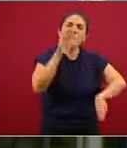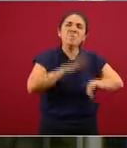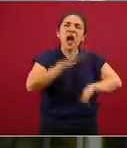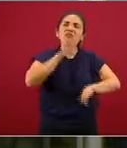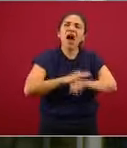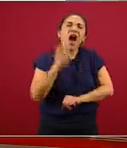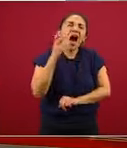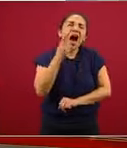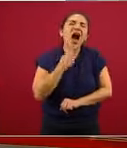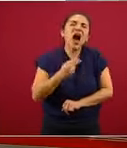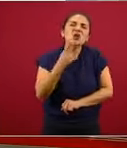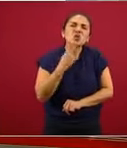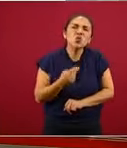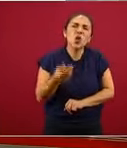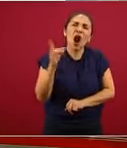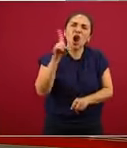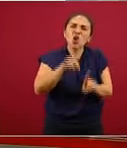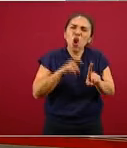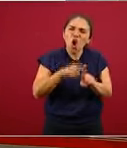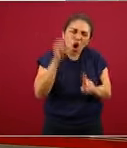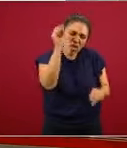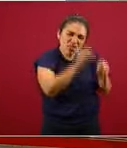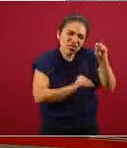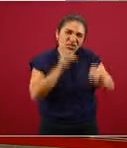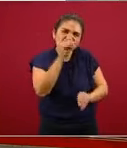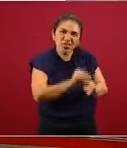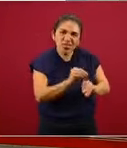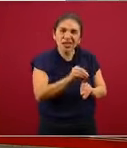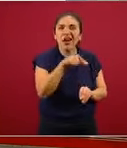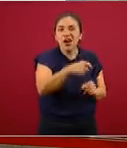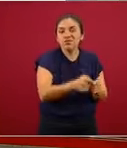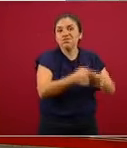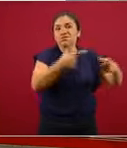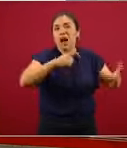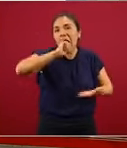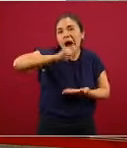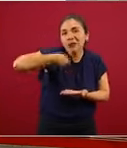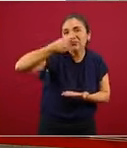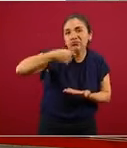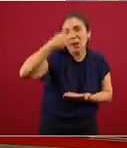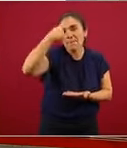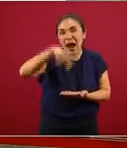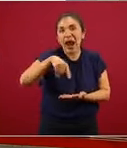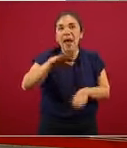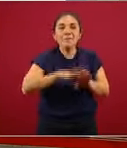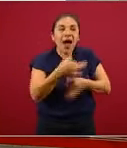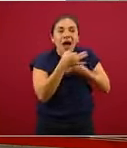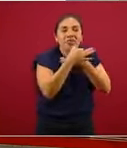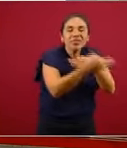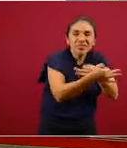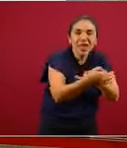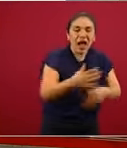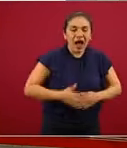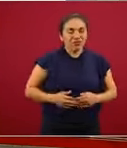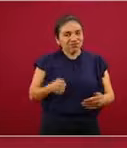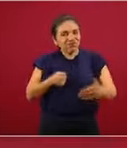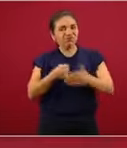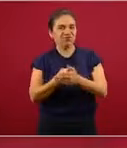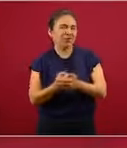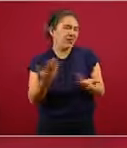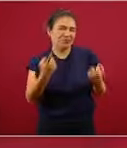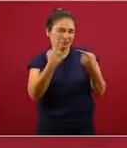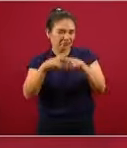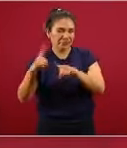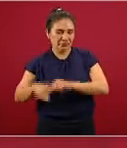añadidas, colorantes, inductores de apetito, inhibidores de saciedad, etcétera.